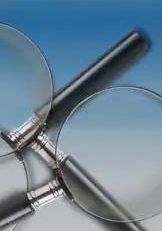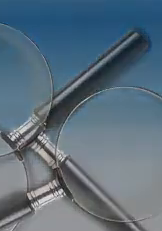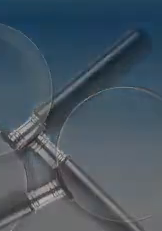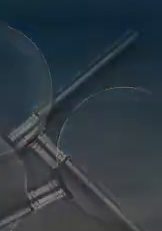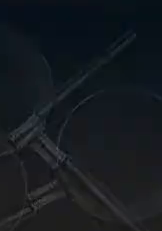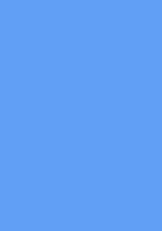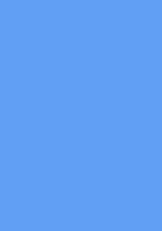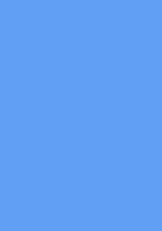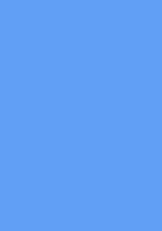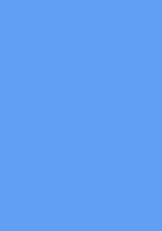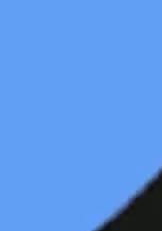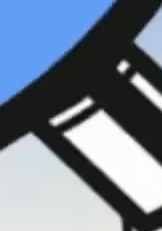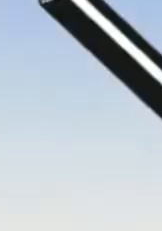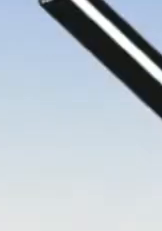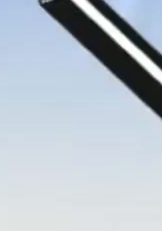Semana.